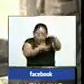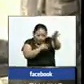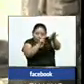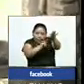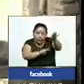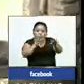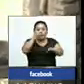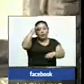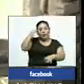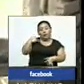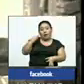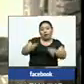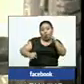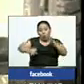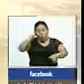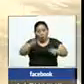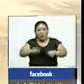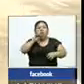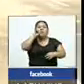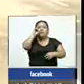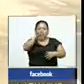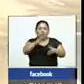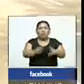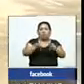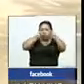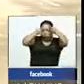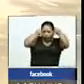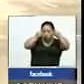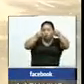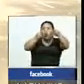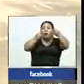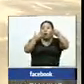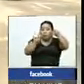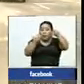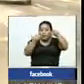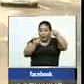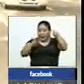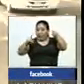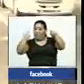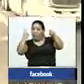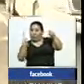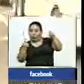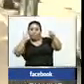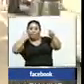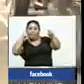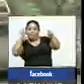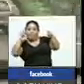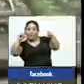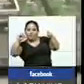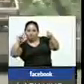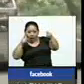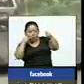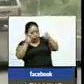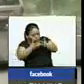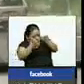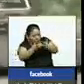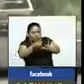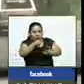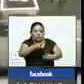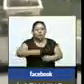La jueza encargada del caso decidió dejar en prisión a los acusados mientras Fiscalía amplía la información.